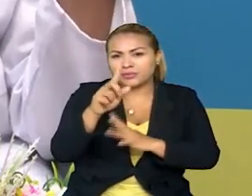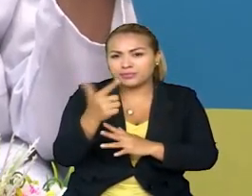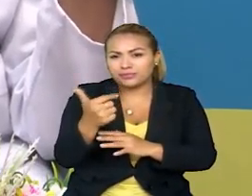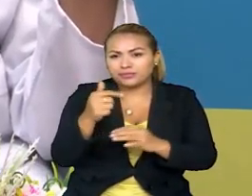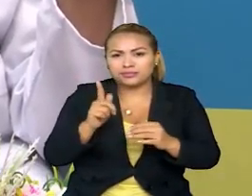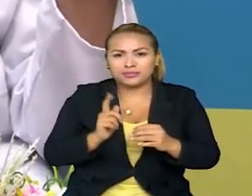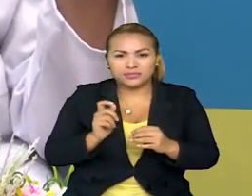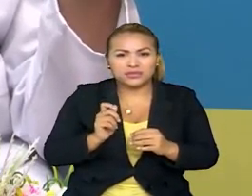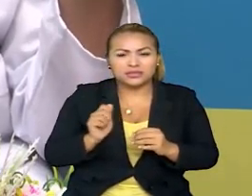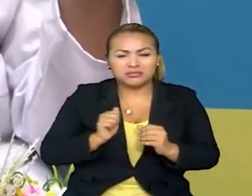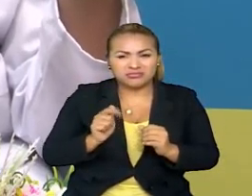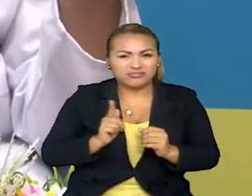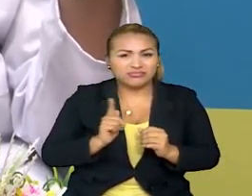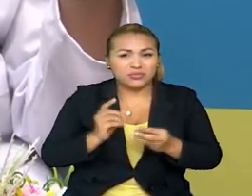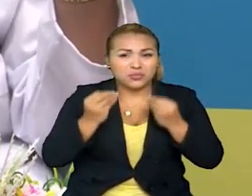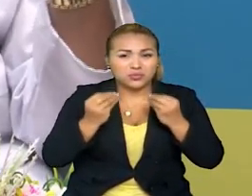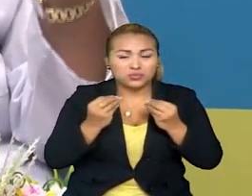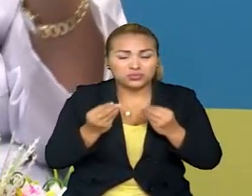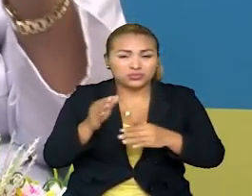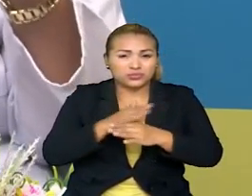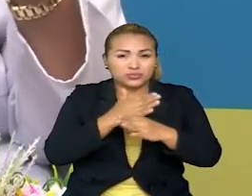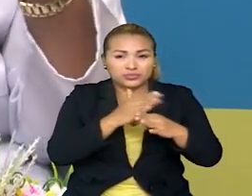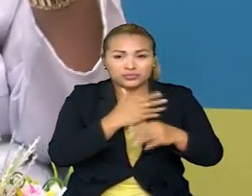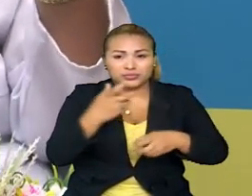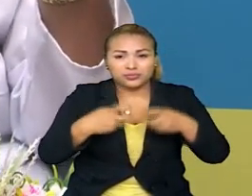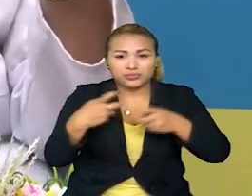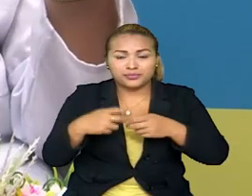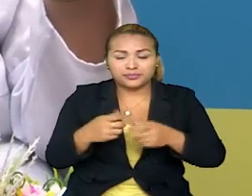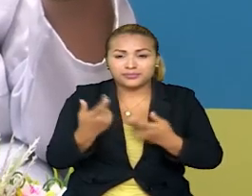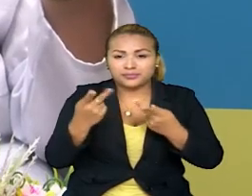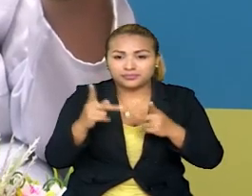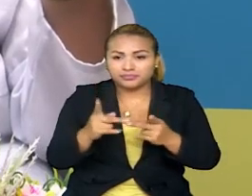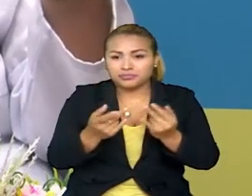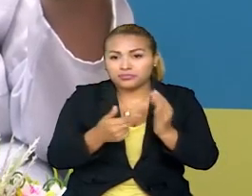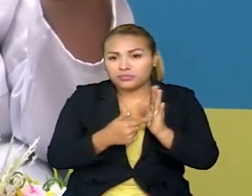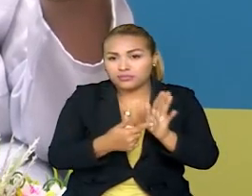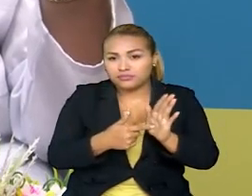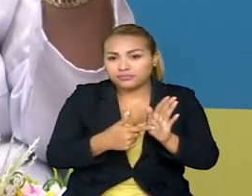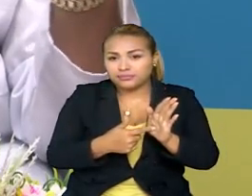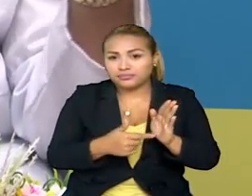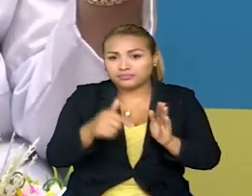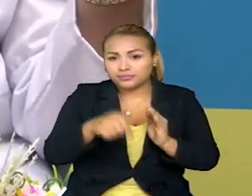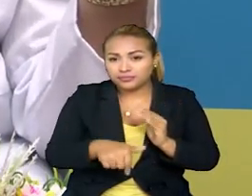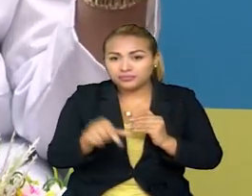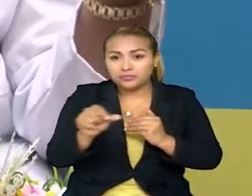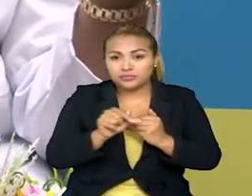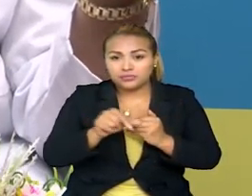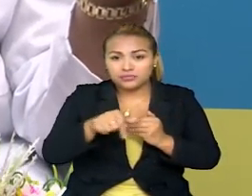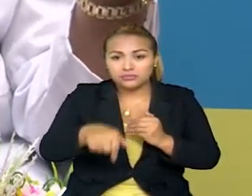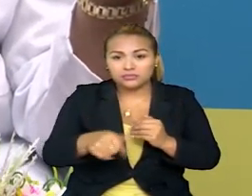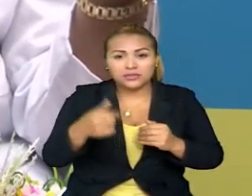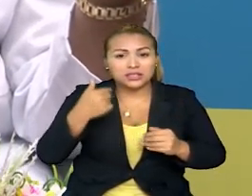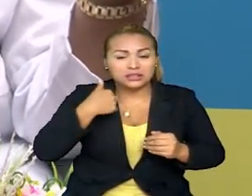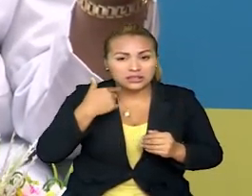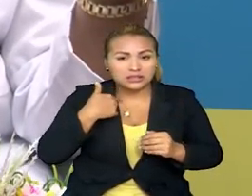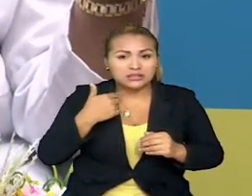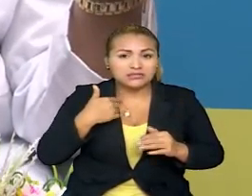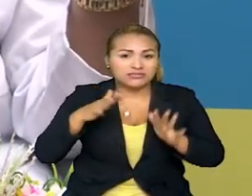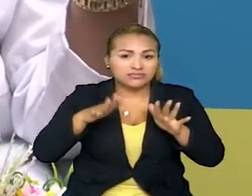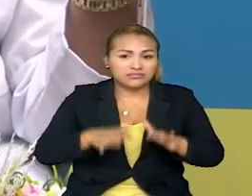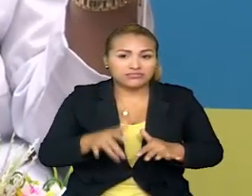del sica en nicaragua y a pesar de que no hay registros de casos de sica ni hecho con huella actualmente en nicaragua pero siempre persiste en el